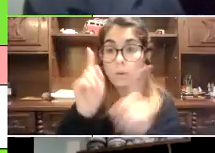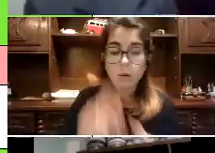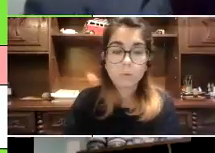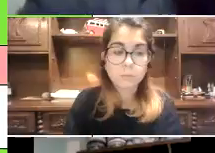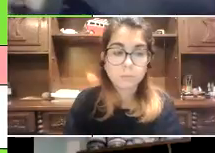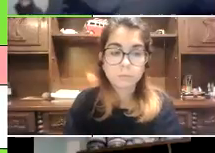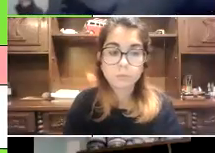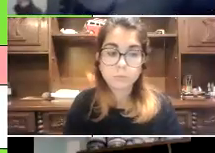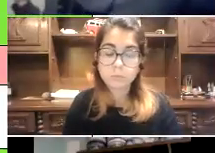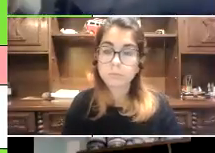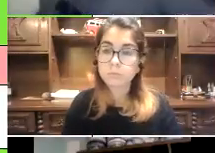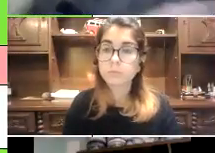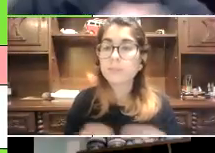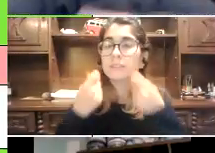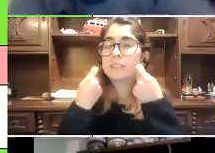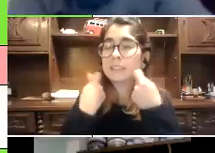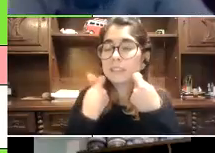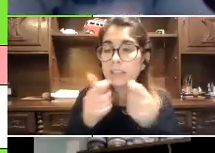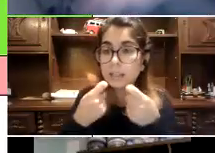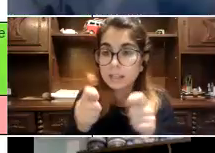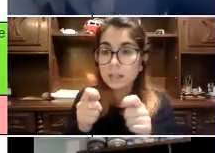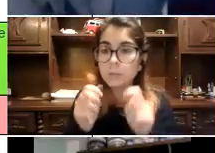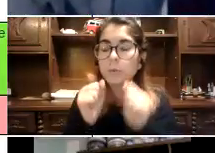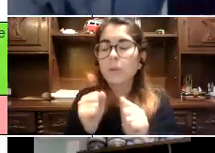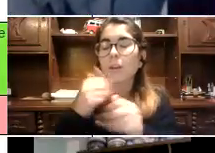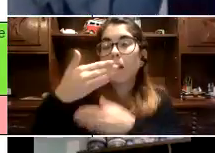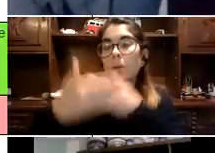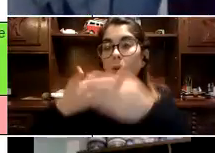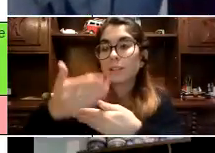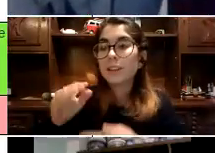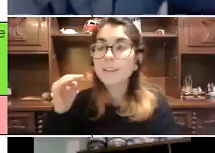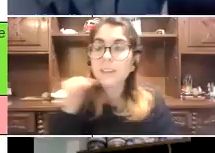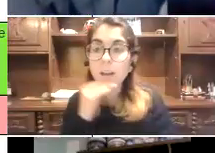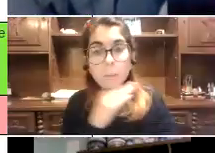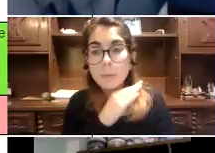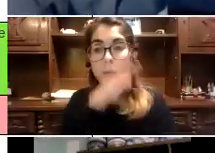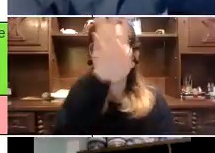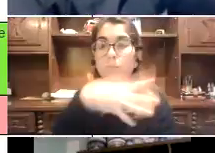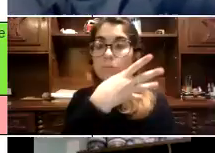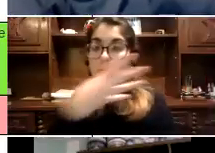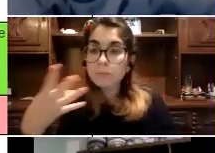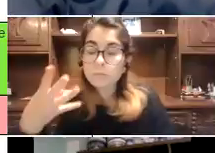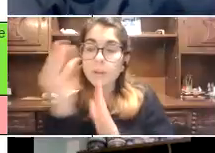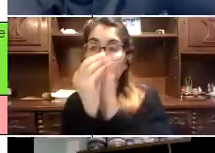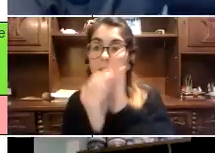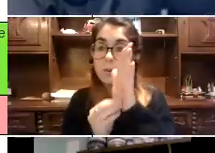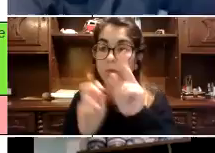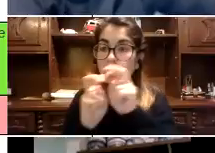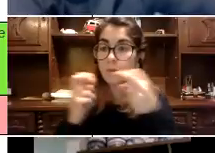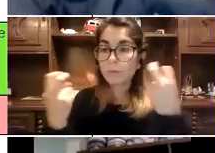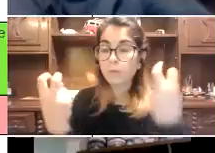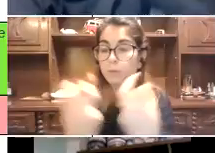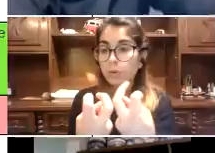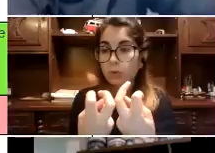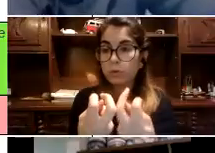Voy a hacer lo posible, como les decía, por actualizar cuanto antes la planilla de notas de los foros. junto